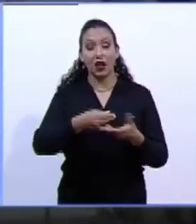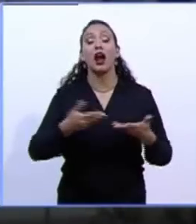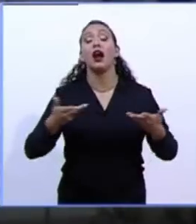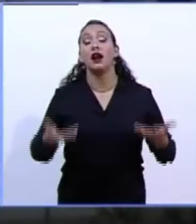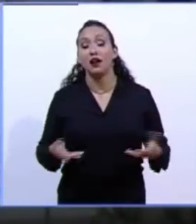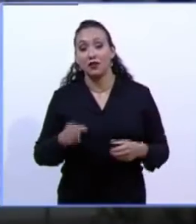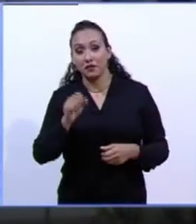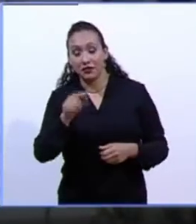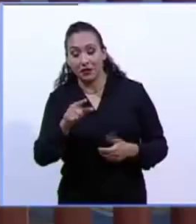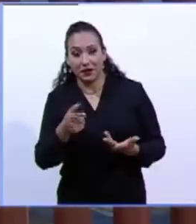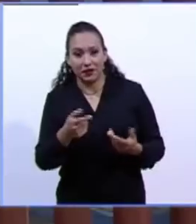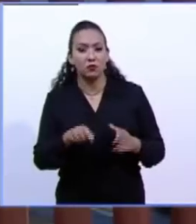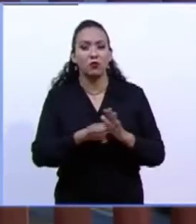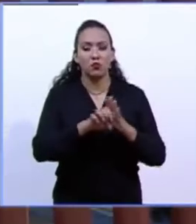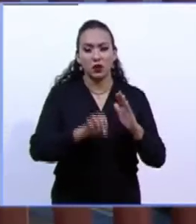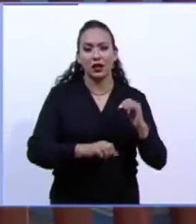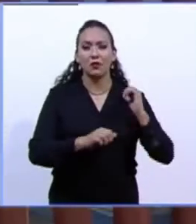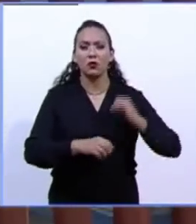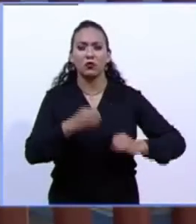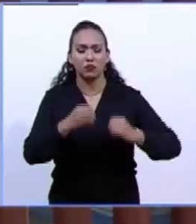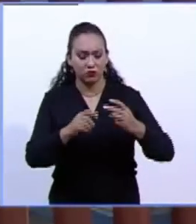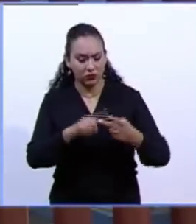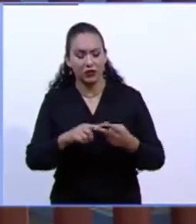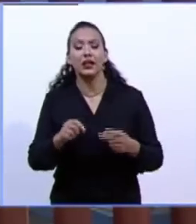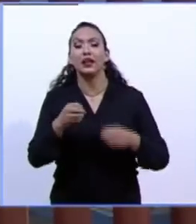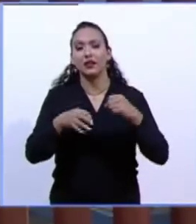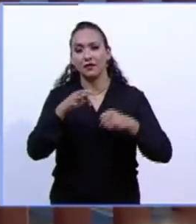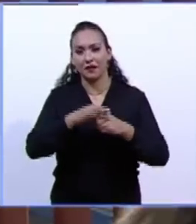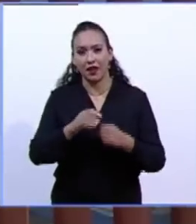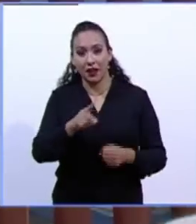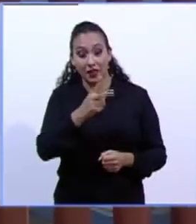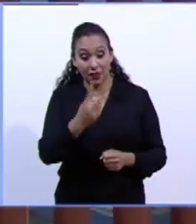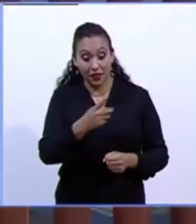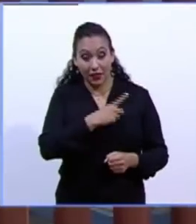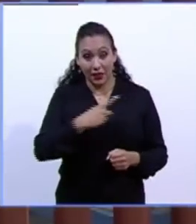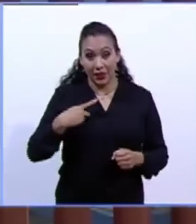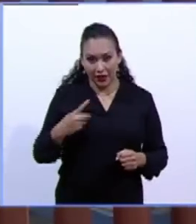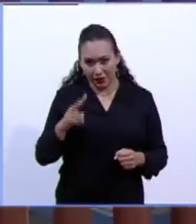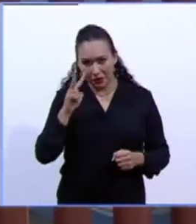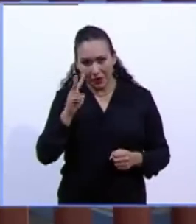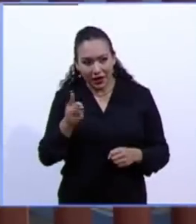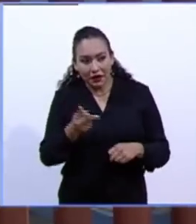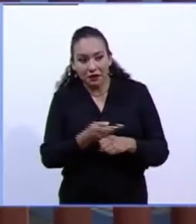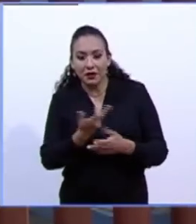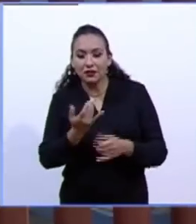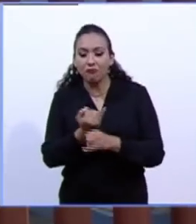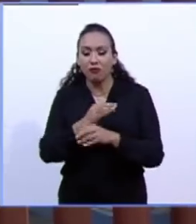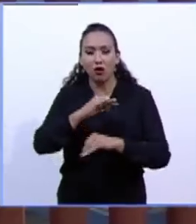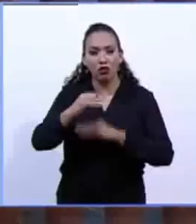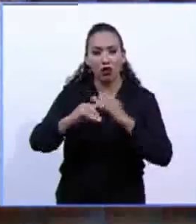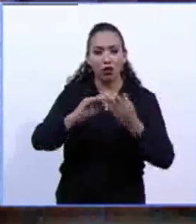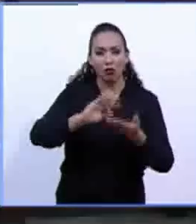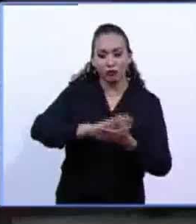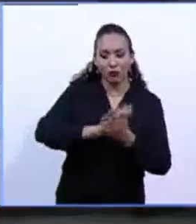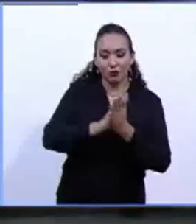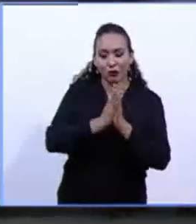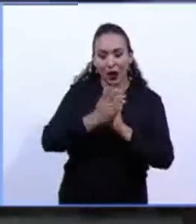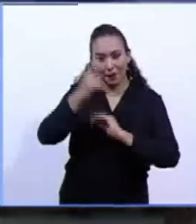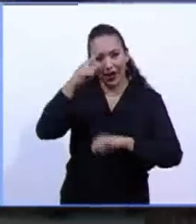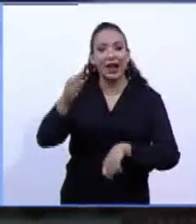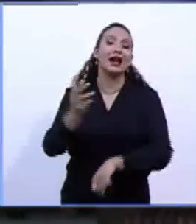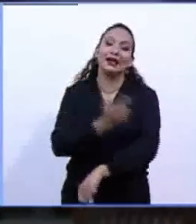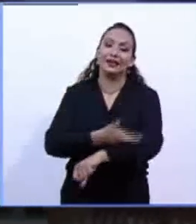Judicatura y el Tribunal Electoral deberán someter la consideración de la Comisión de Transición cualquier acuerdo de trámite